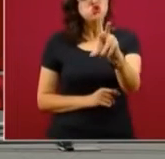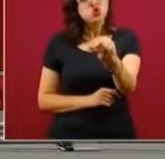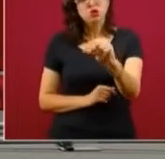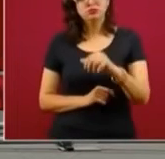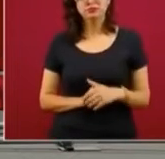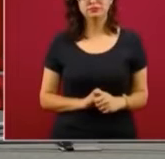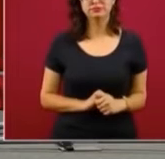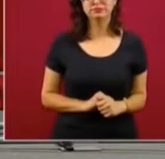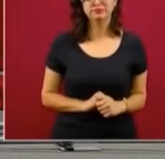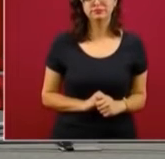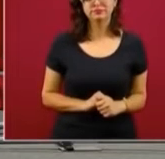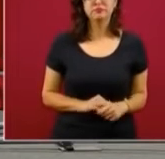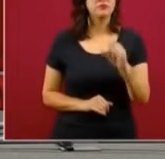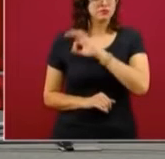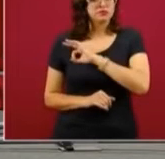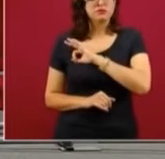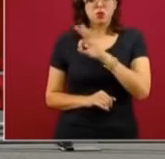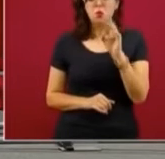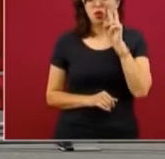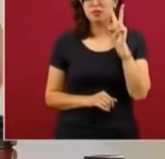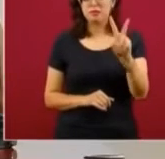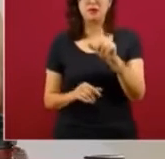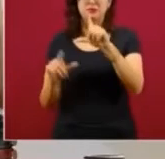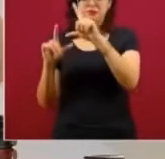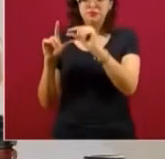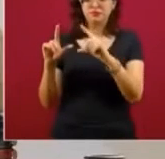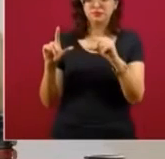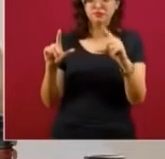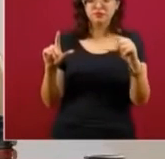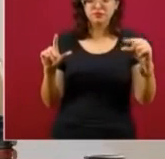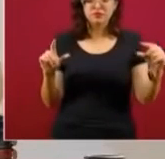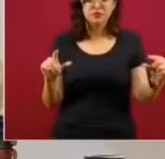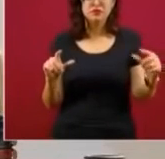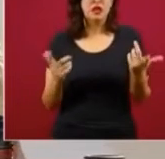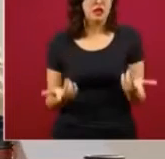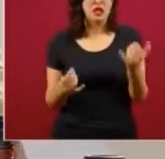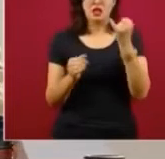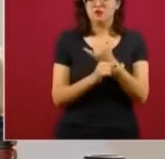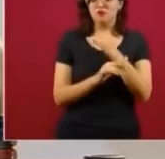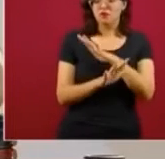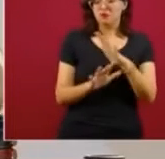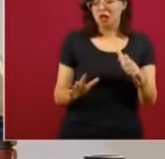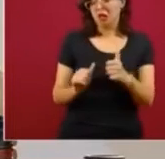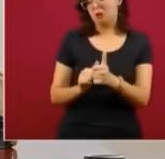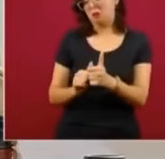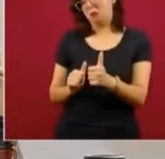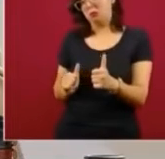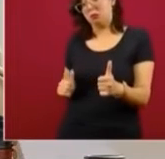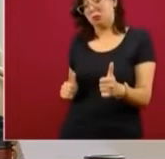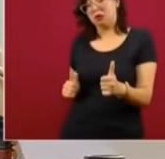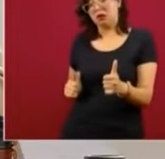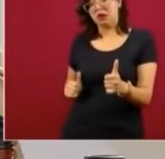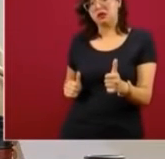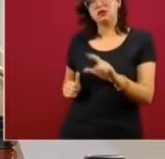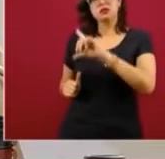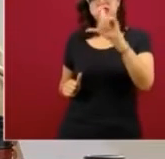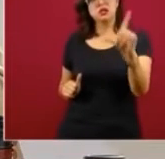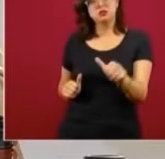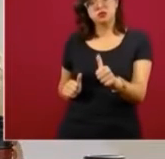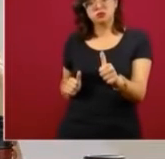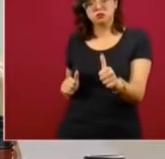que es la técnica de análisis numérico enmarcada dentro de la optimización matemática, en la que, dado un conjunto de